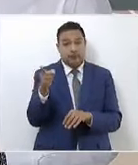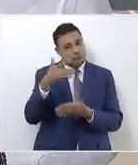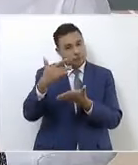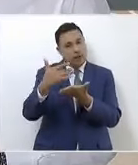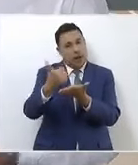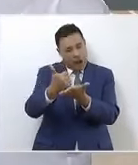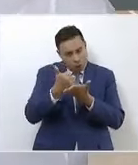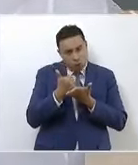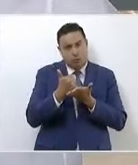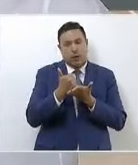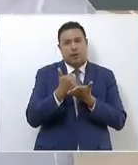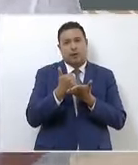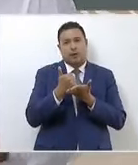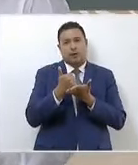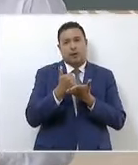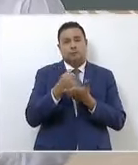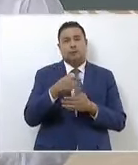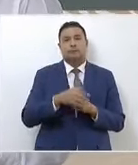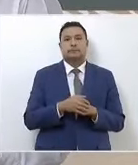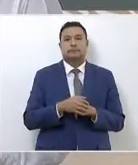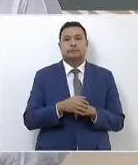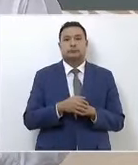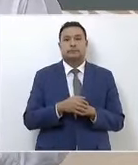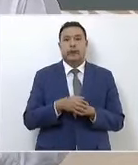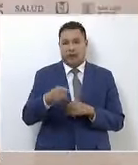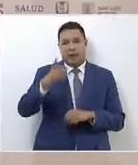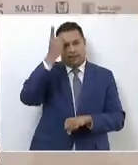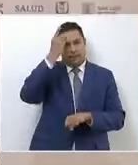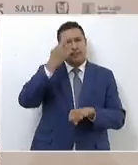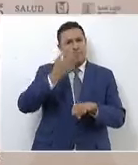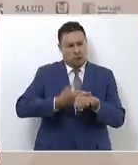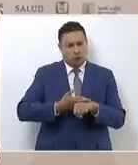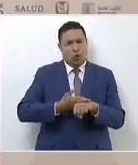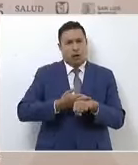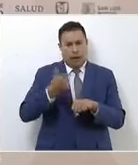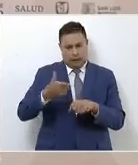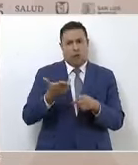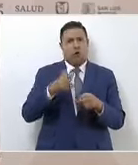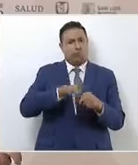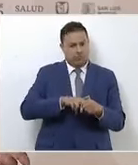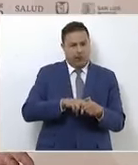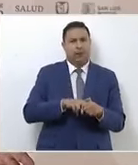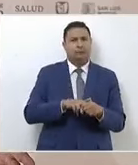ayuden. Tienen un extraordinario director del hospital,